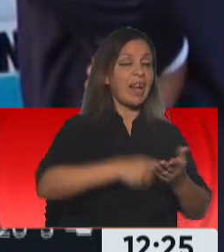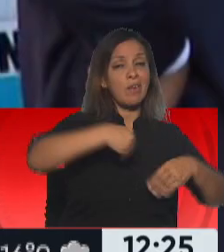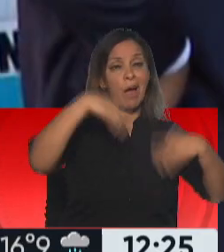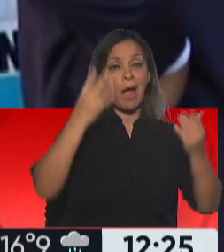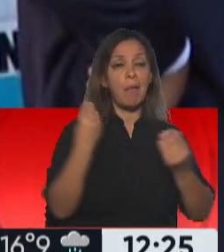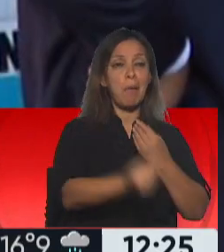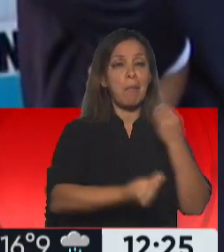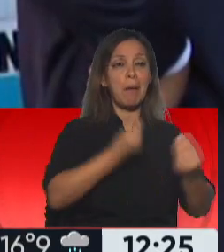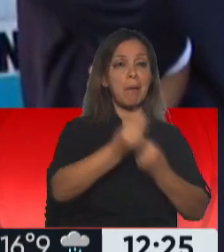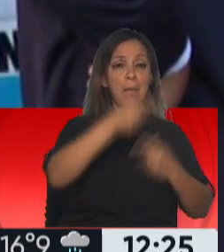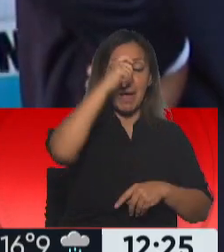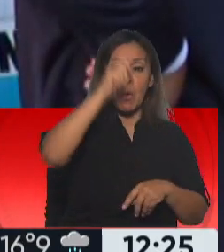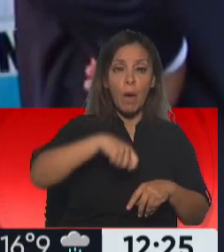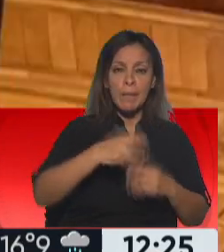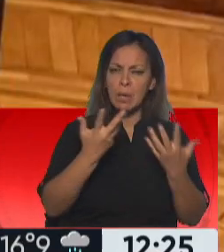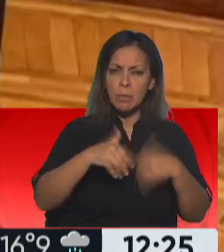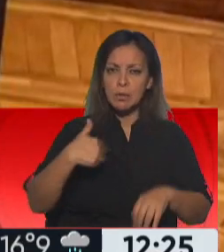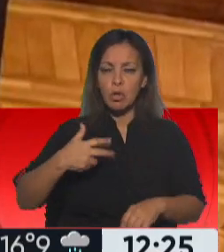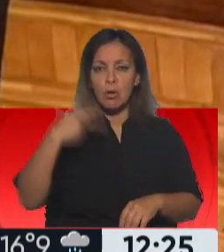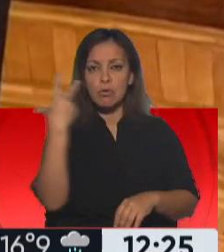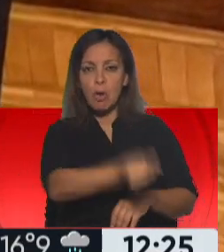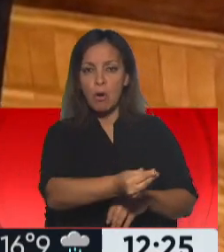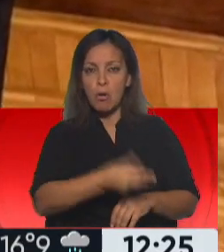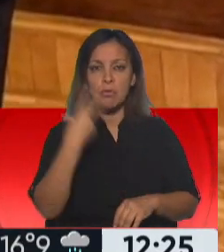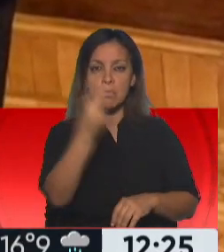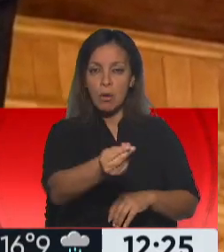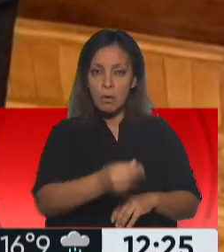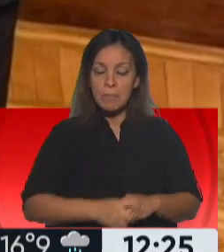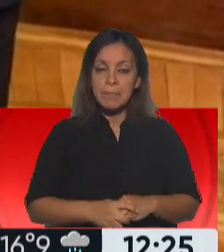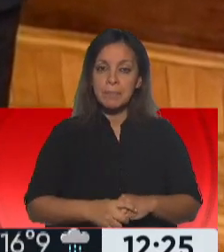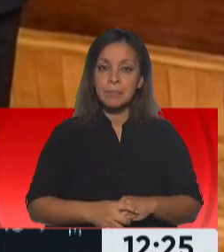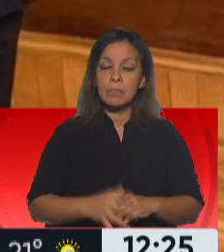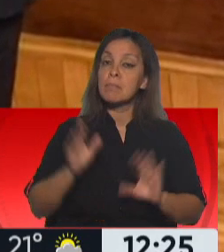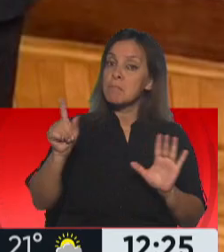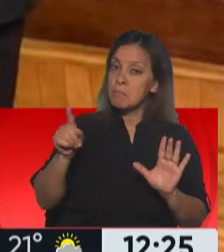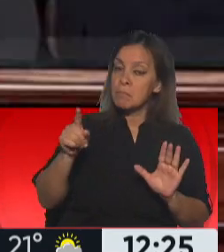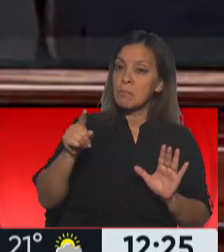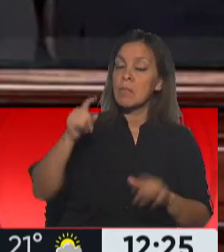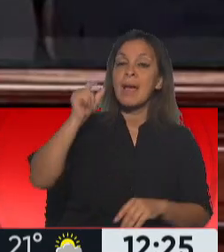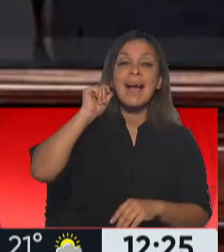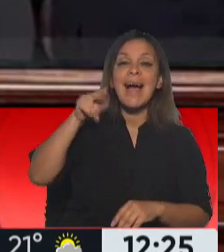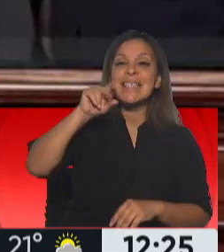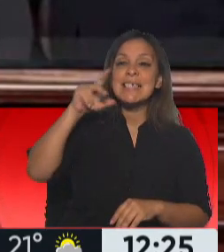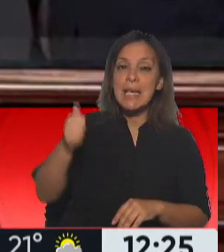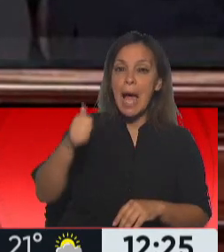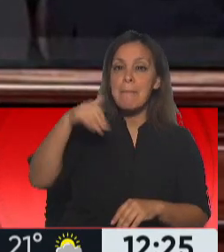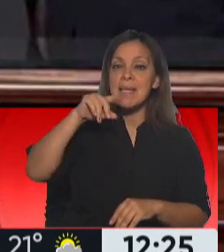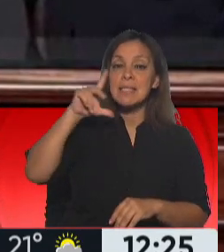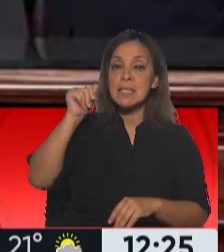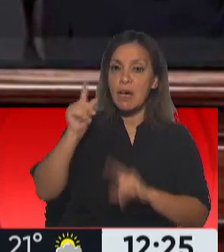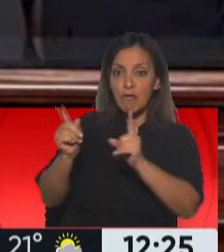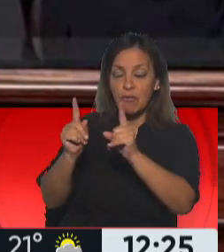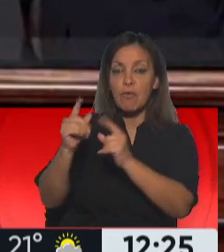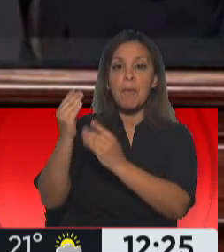Así que yo estoy por el rechazo de los dos pliegos. ¿García Mansilla puede seguir siendo ministro de la Corte si el Senado rechaza su